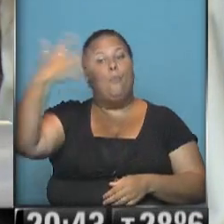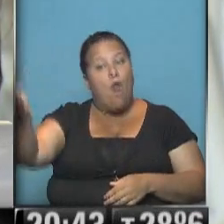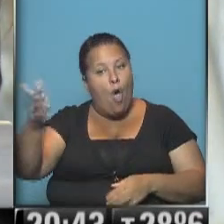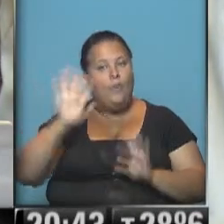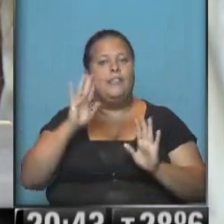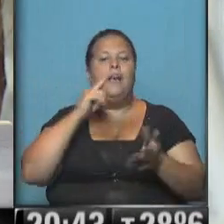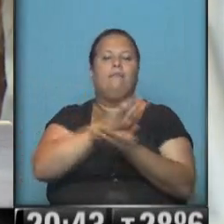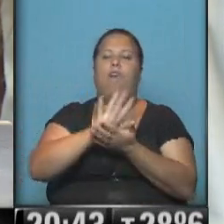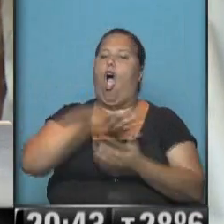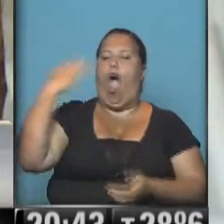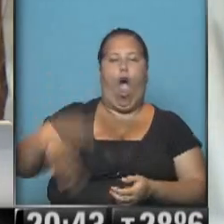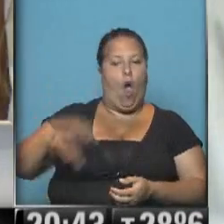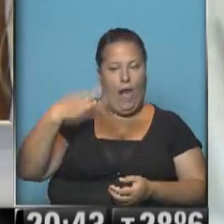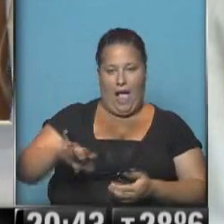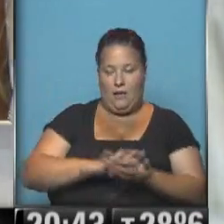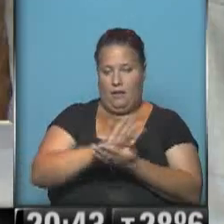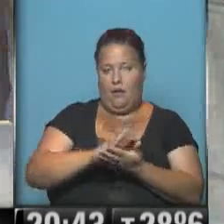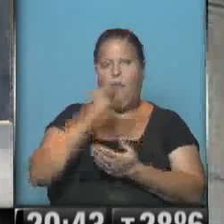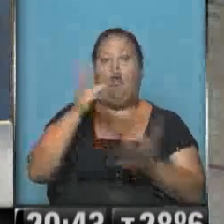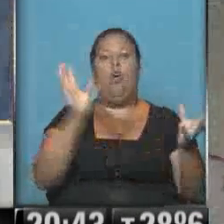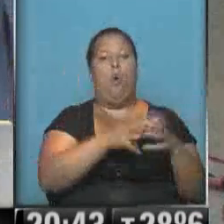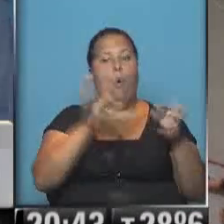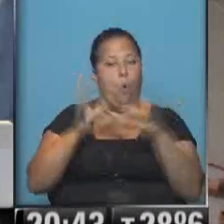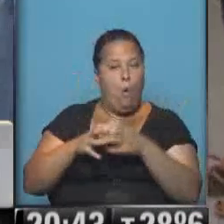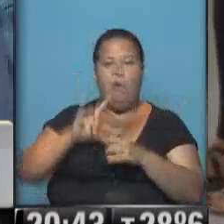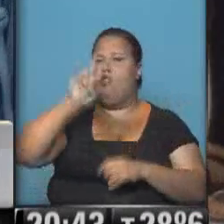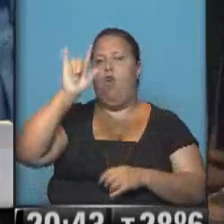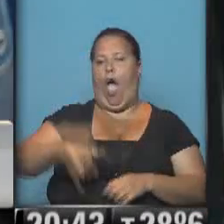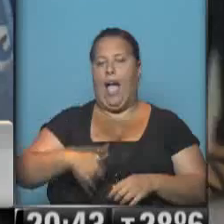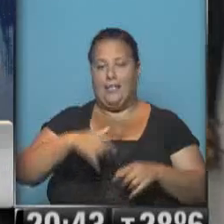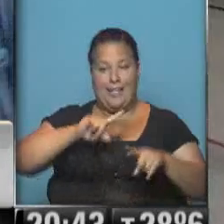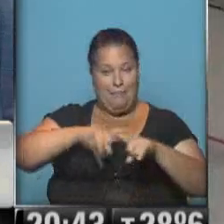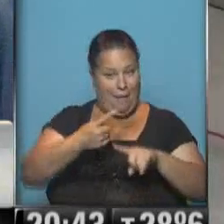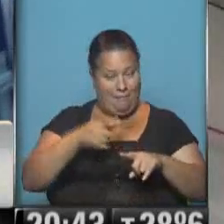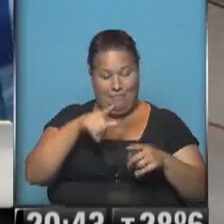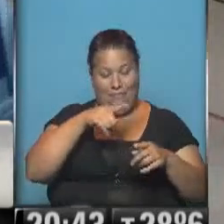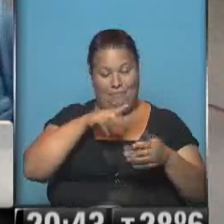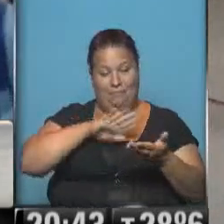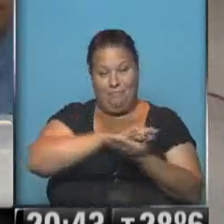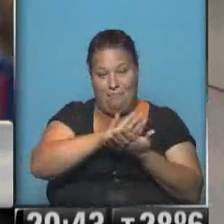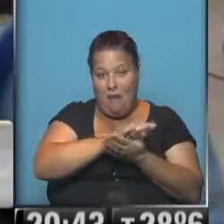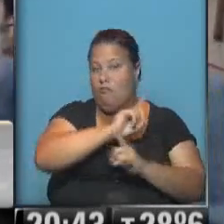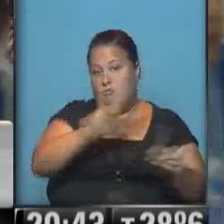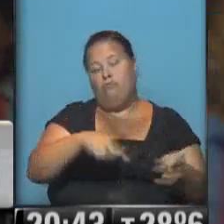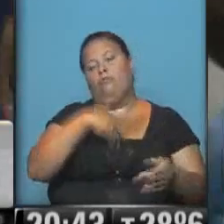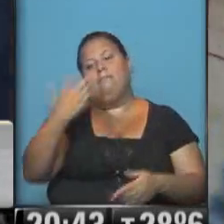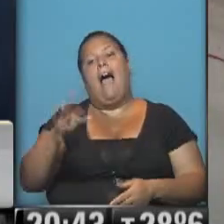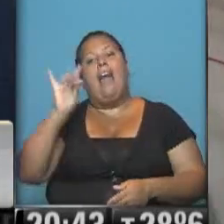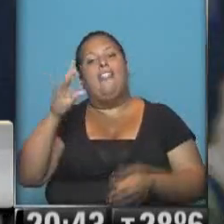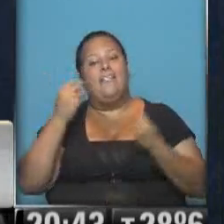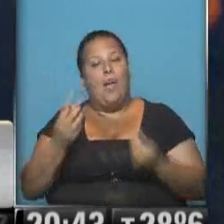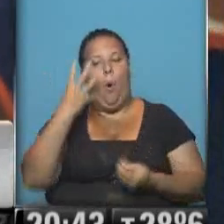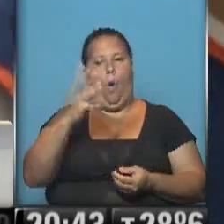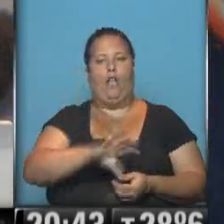dictar la conciliación obligatoria para 2 organizaciones que no habían aceptado el ofrecimiento. Pero la dificultad más grande está centrada en